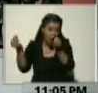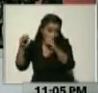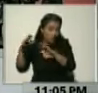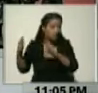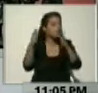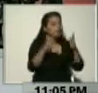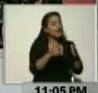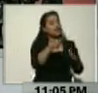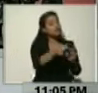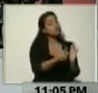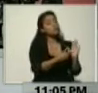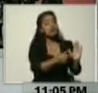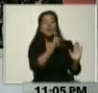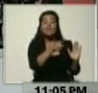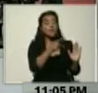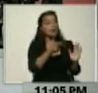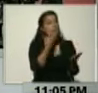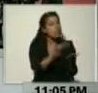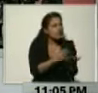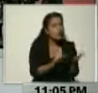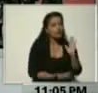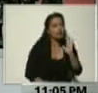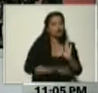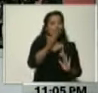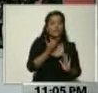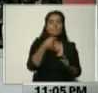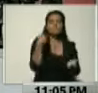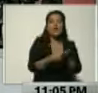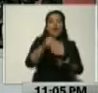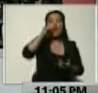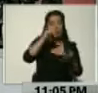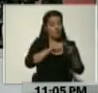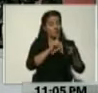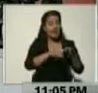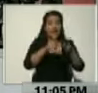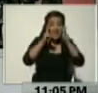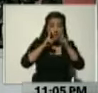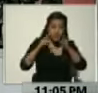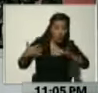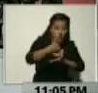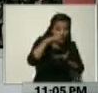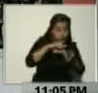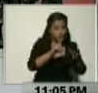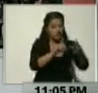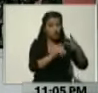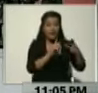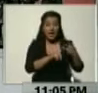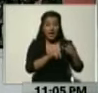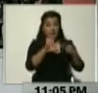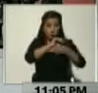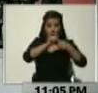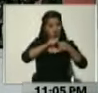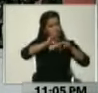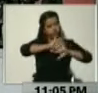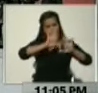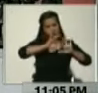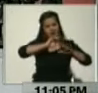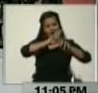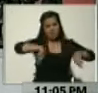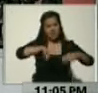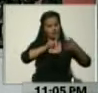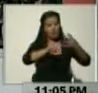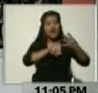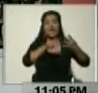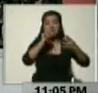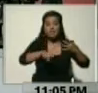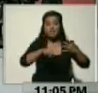aumentar las tarifas del agua, electricidad y aseo urbano, eliminar el control de cambio, liberar los precios, además de un nuevo aumento de la gasolina